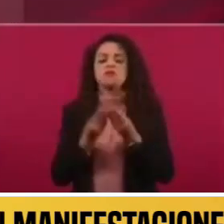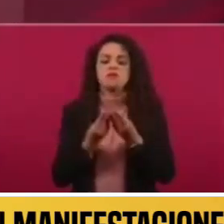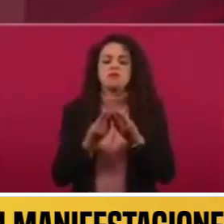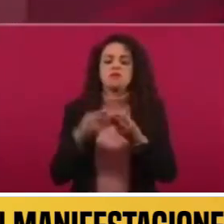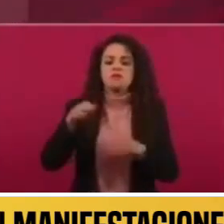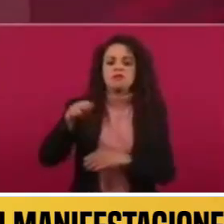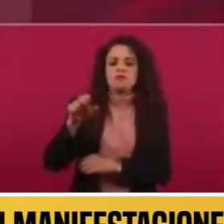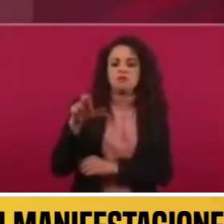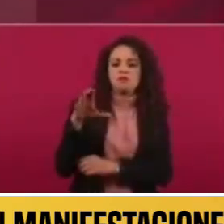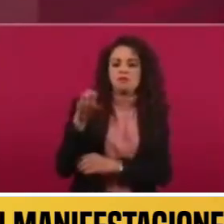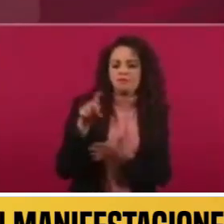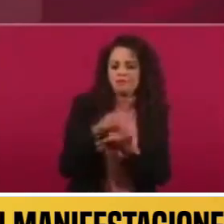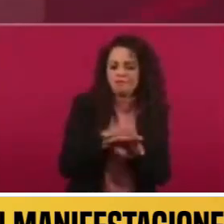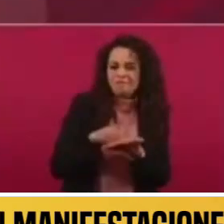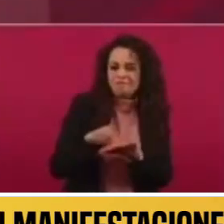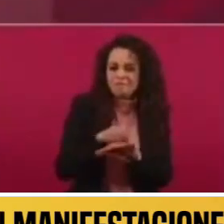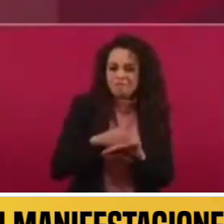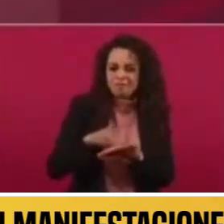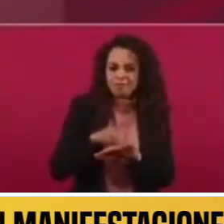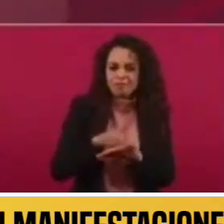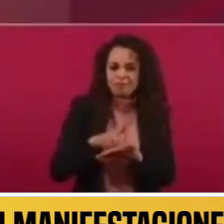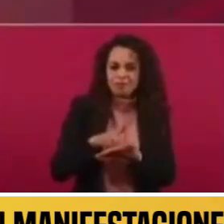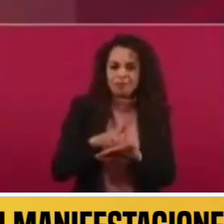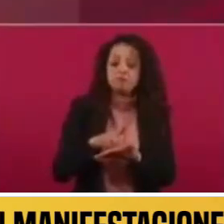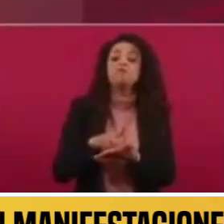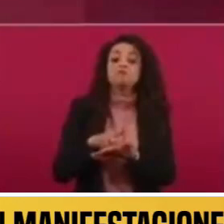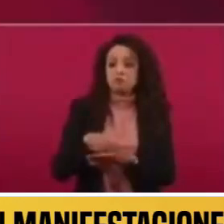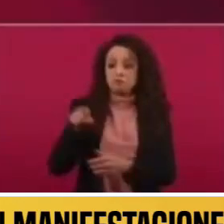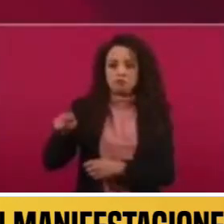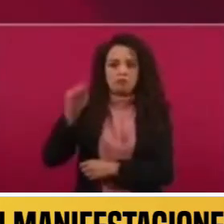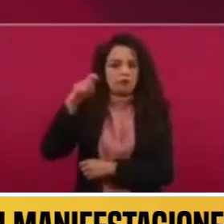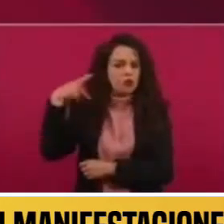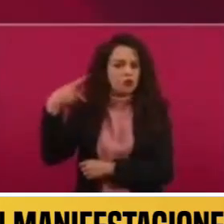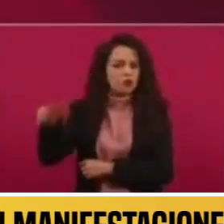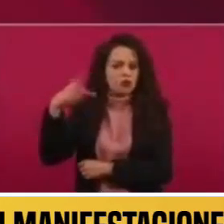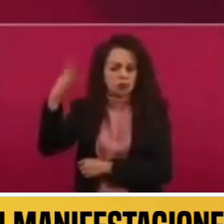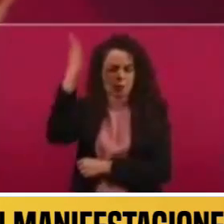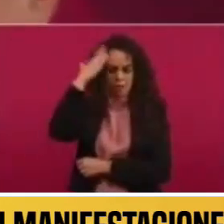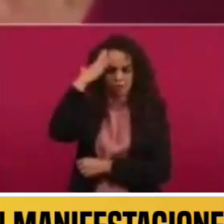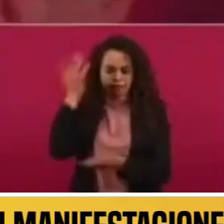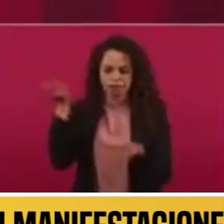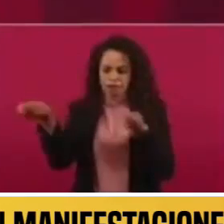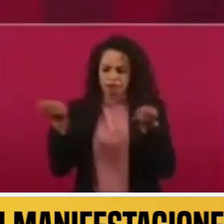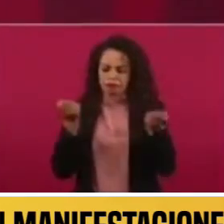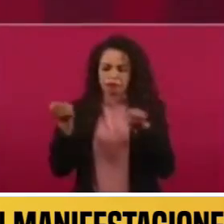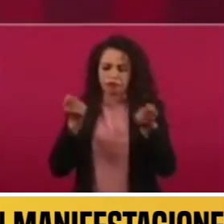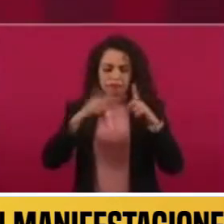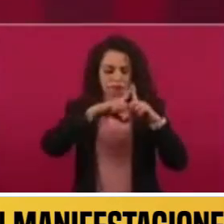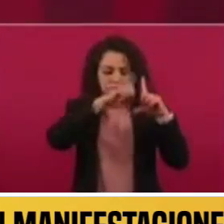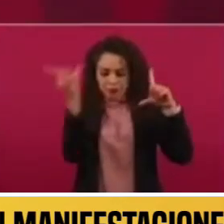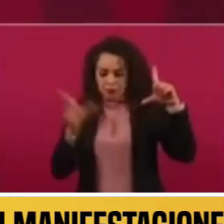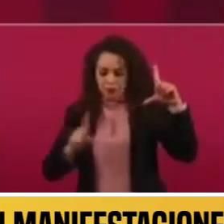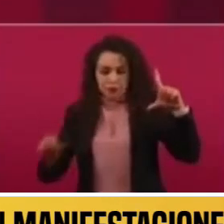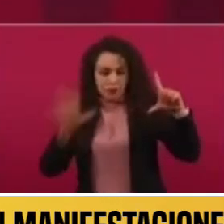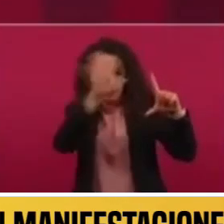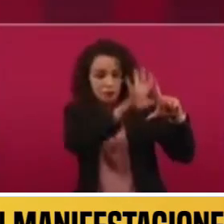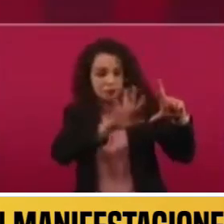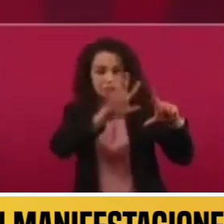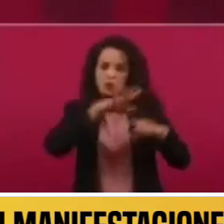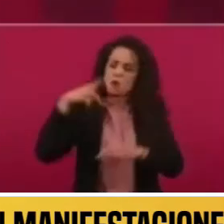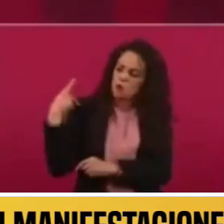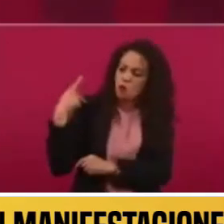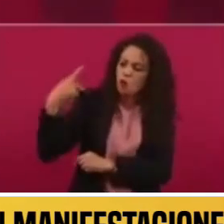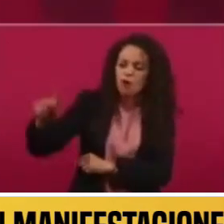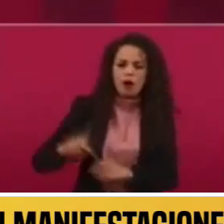que dominara en un amplio territorio de México. Yo le digo al